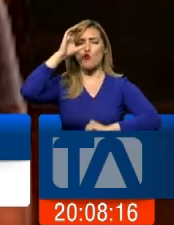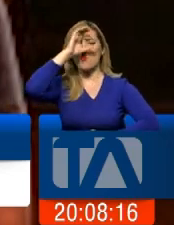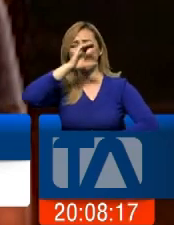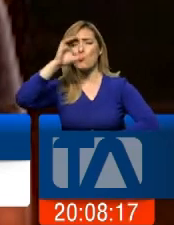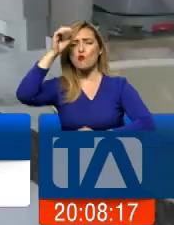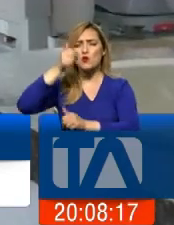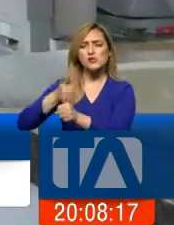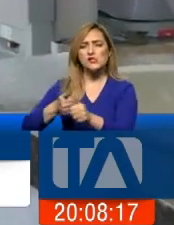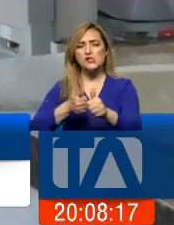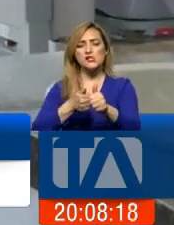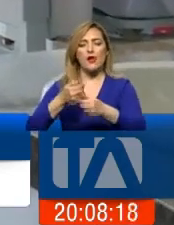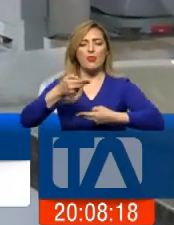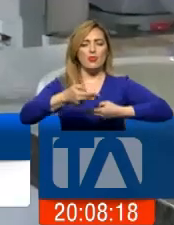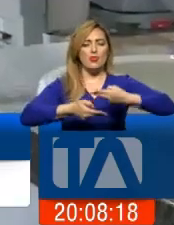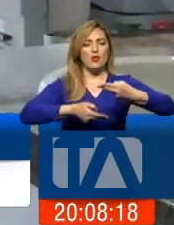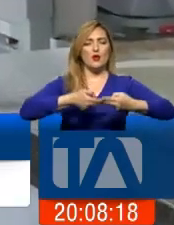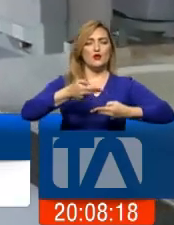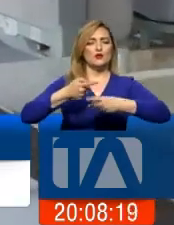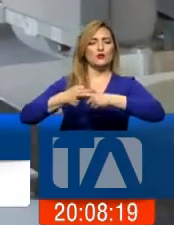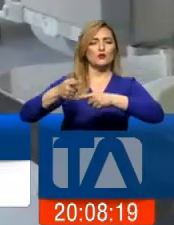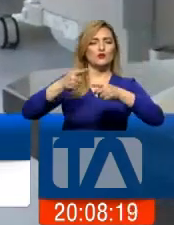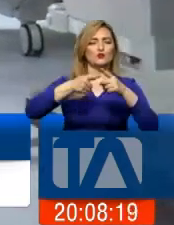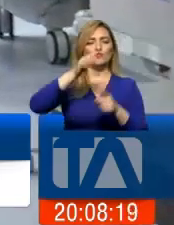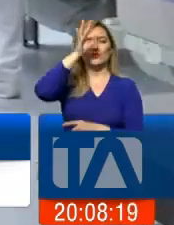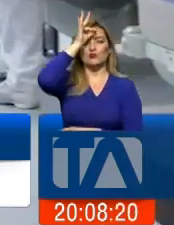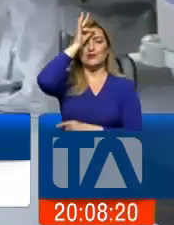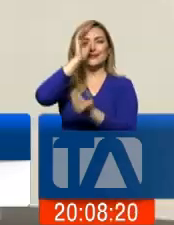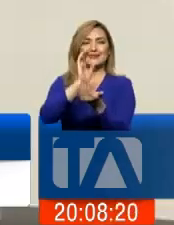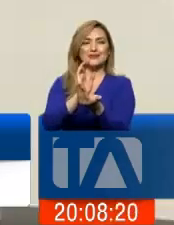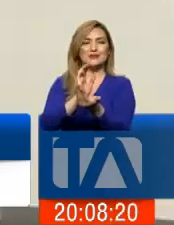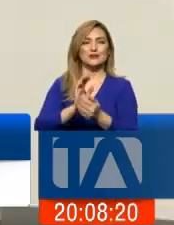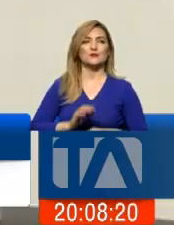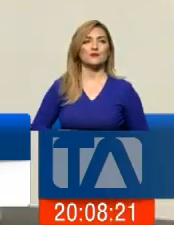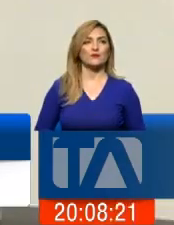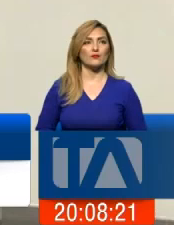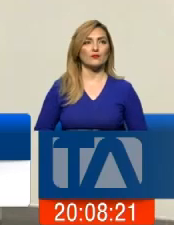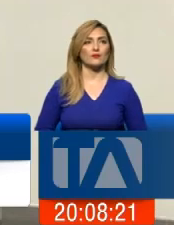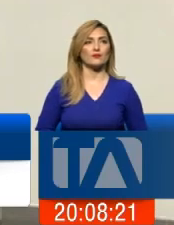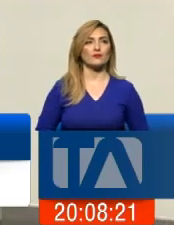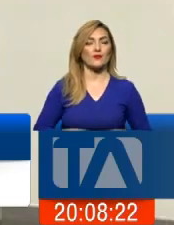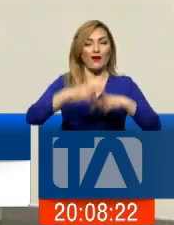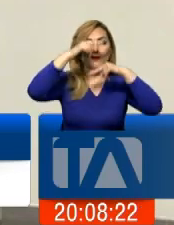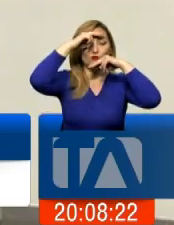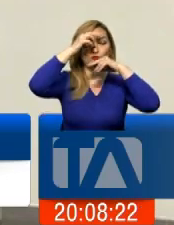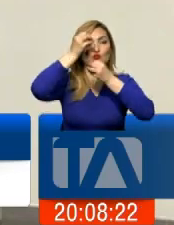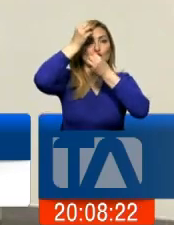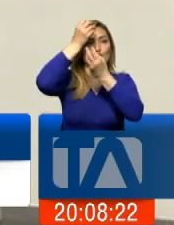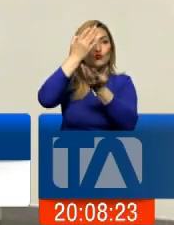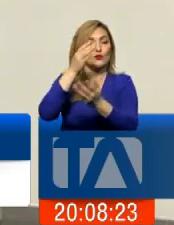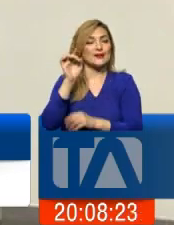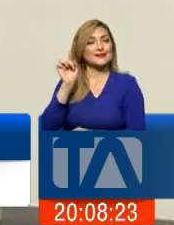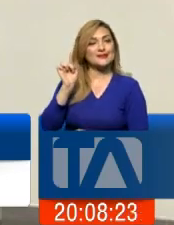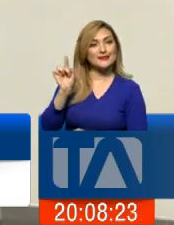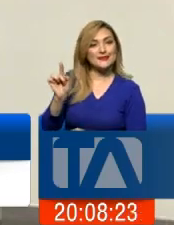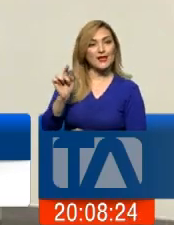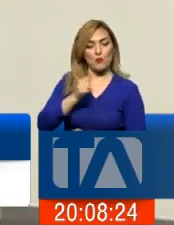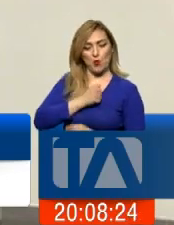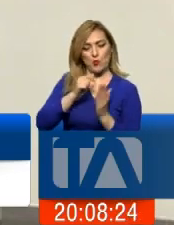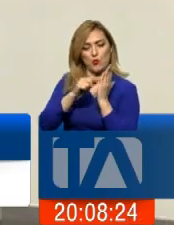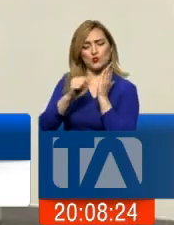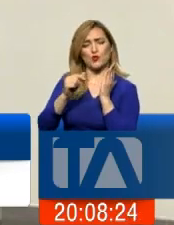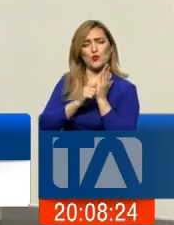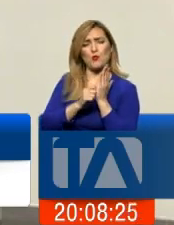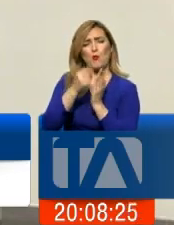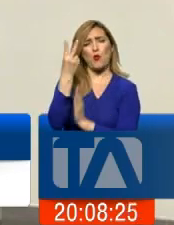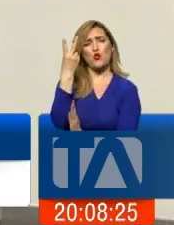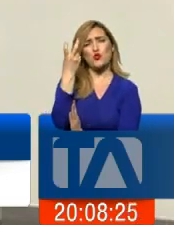a otros negocios relacionados con otras casas de salud del IES. Este noticiero reveló que Salcedo Bonilla figura como accionista de una docena